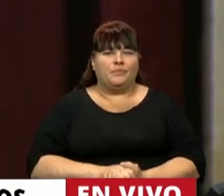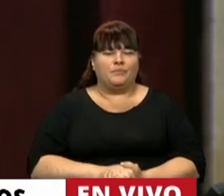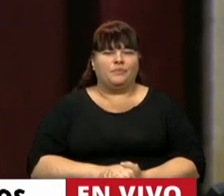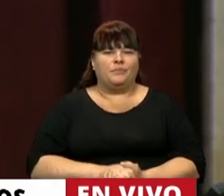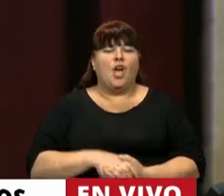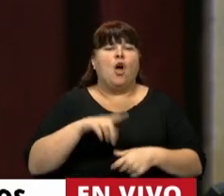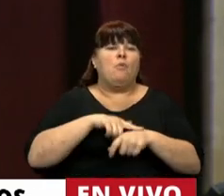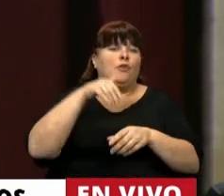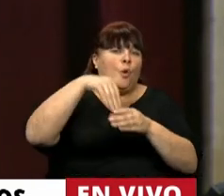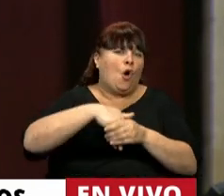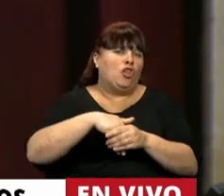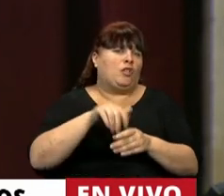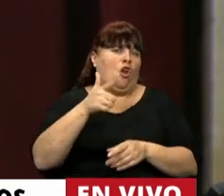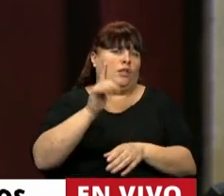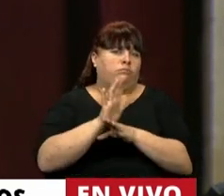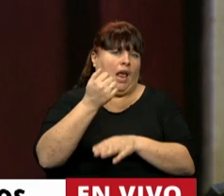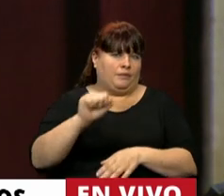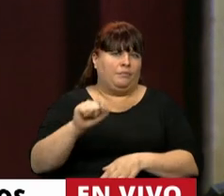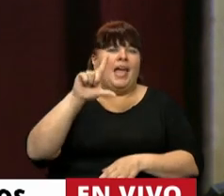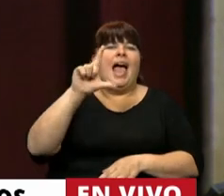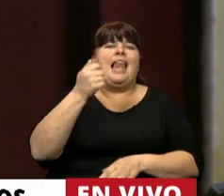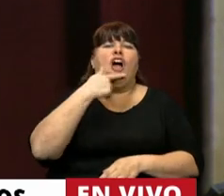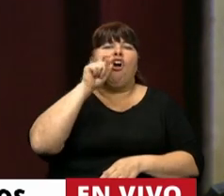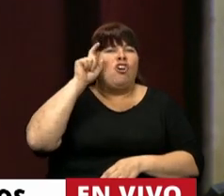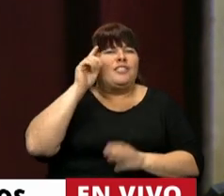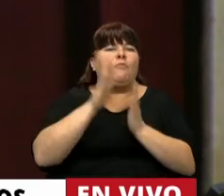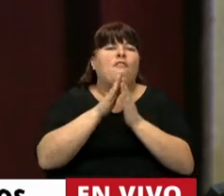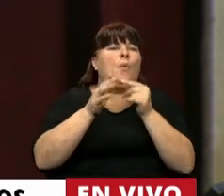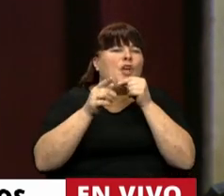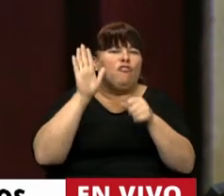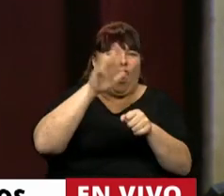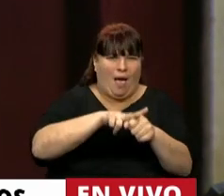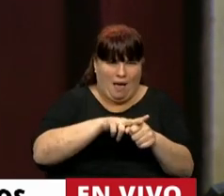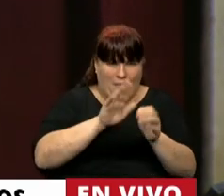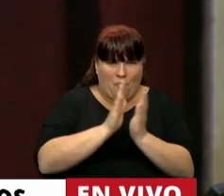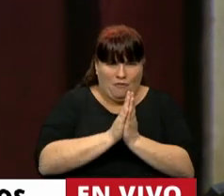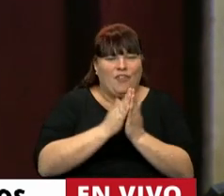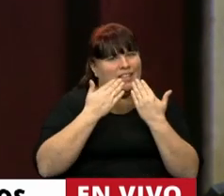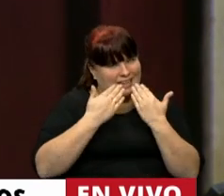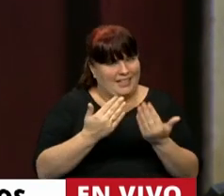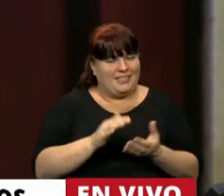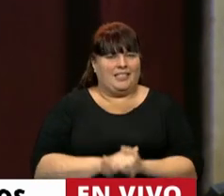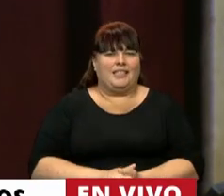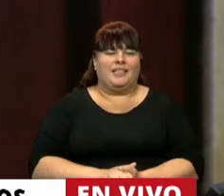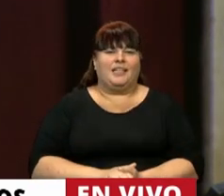Seguro. Ausente a la hora de votar. Diputado Lacoste, ¿me puede apagar el micrófono? Gracias.